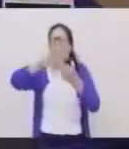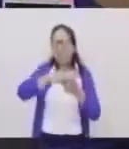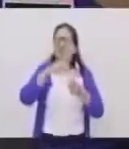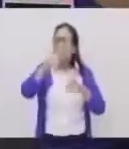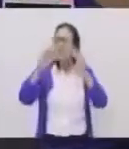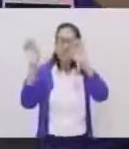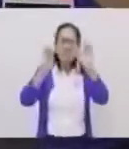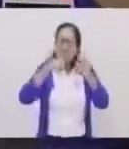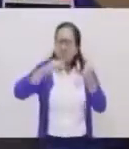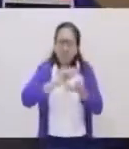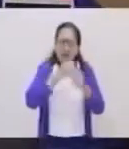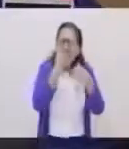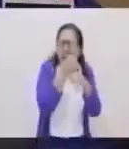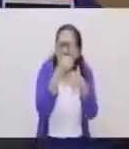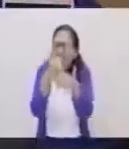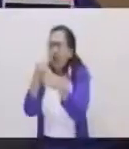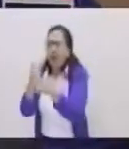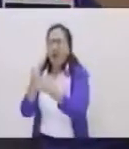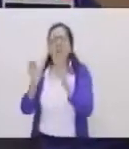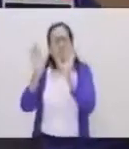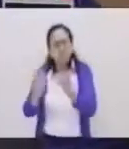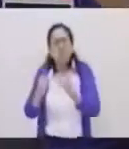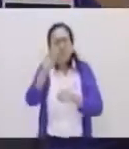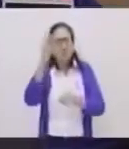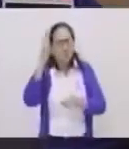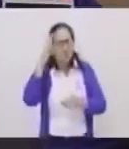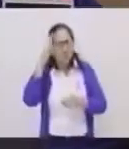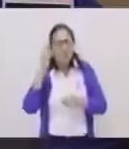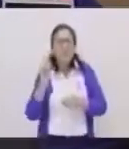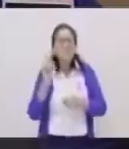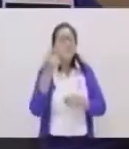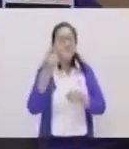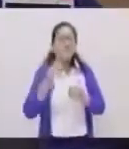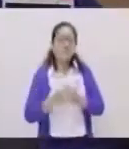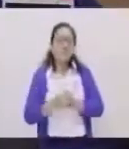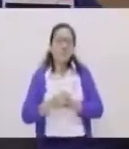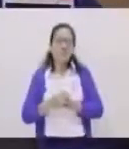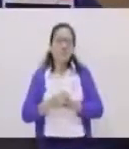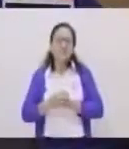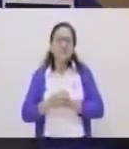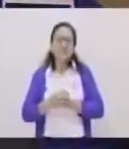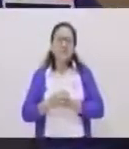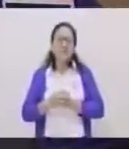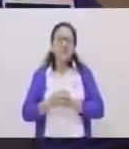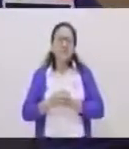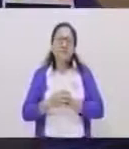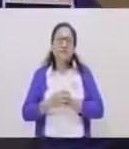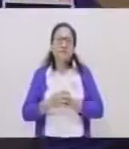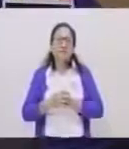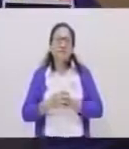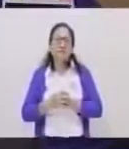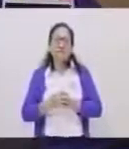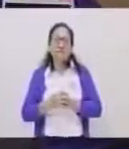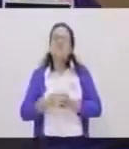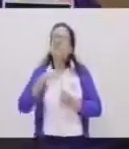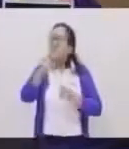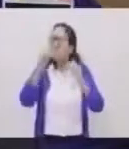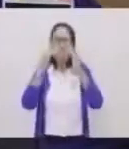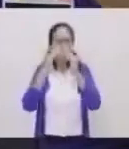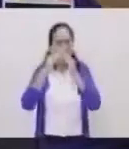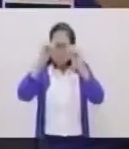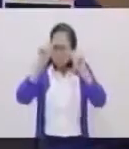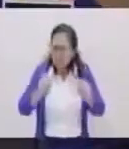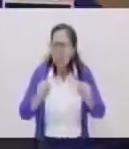ejercicios de grafomotricidad y aprestamiento, recuerda primero sentarte correctamente. Busca un lugar cómodo en tu casa